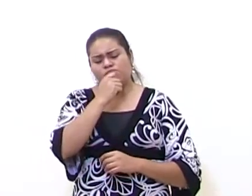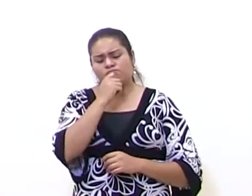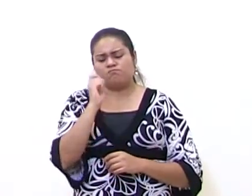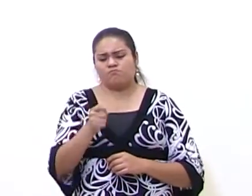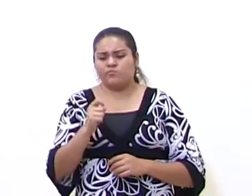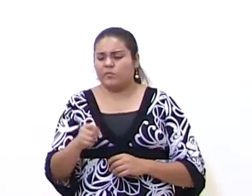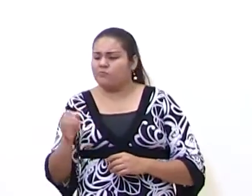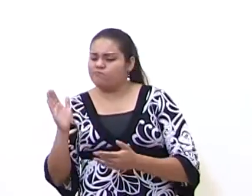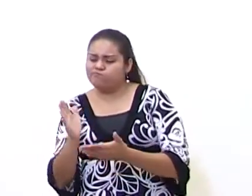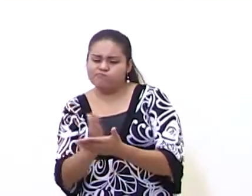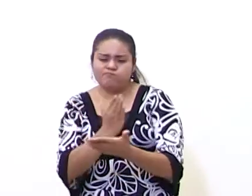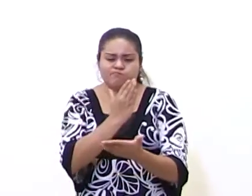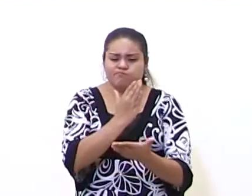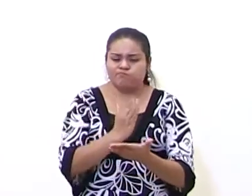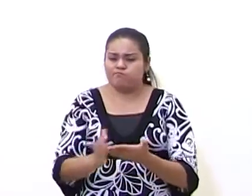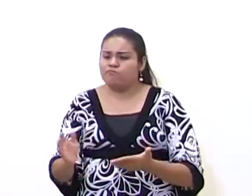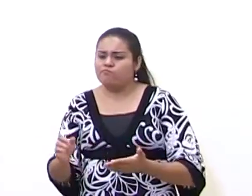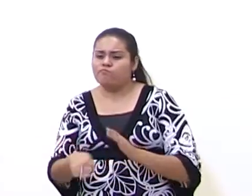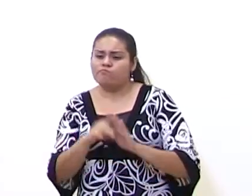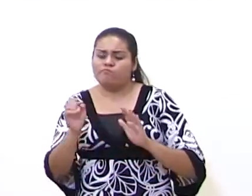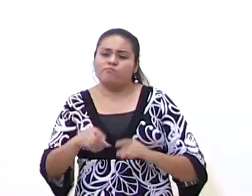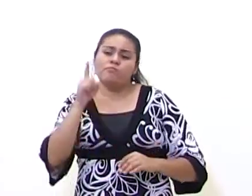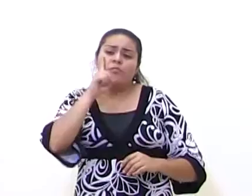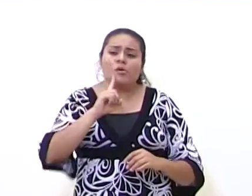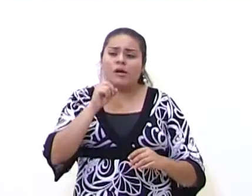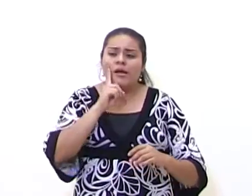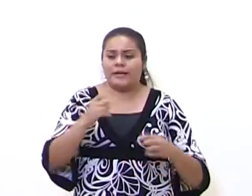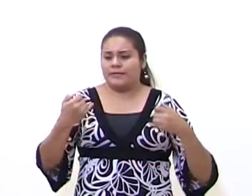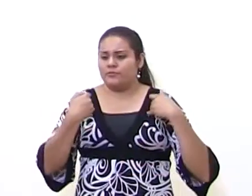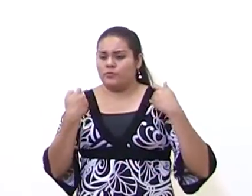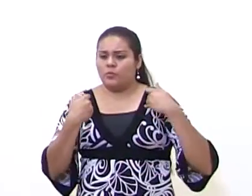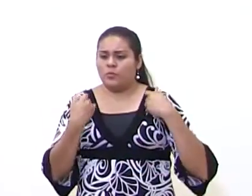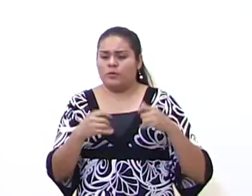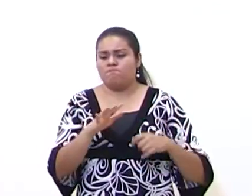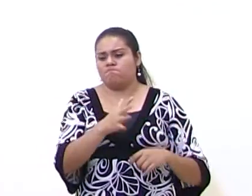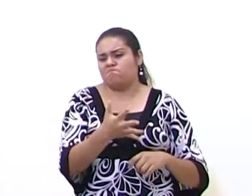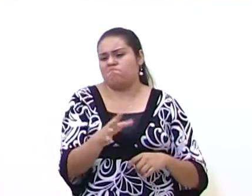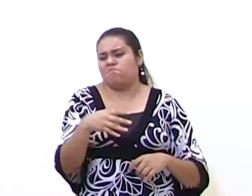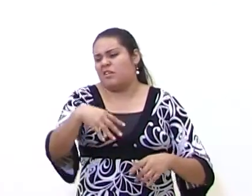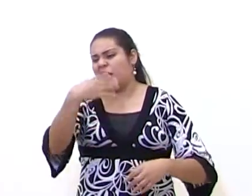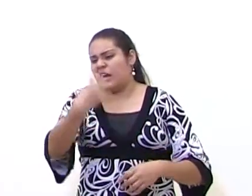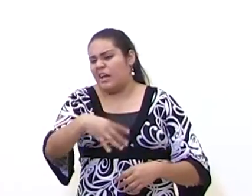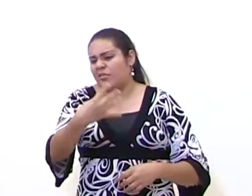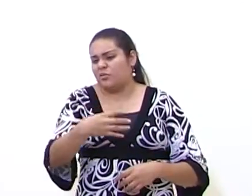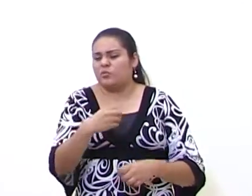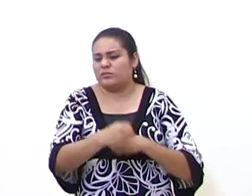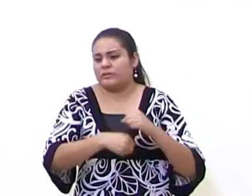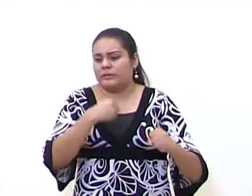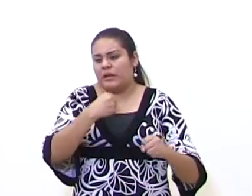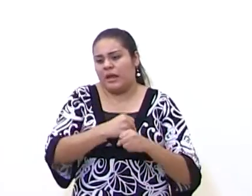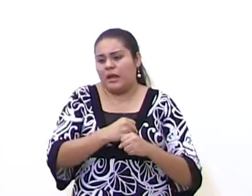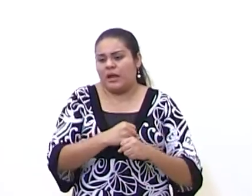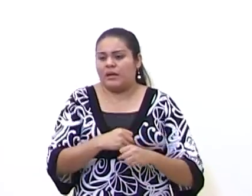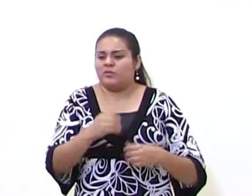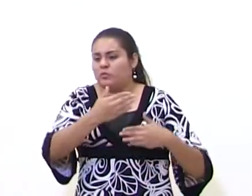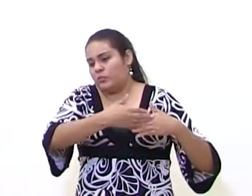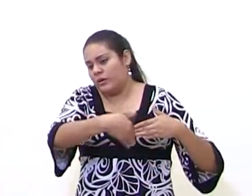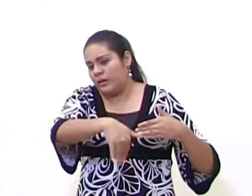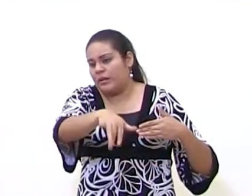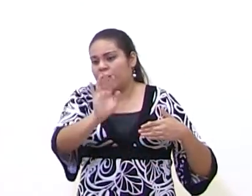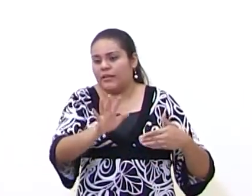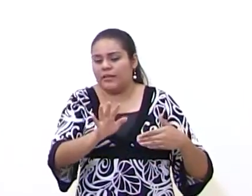Sabemos que son las mujeres jóvenes de 14 a 29 años las que más utilizan